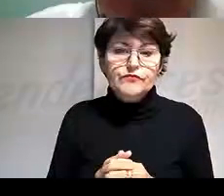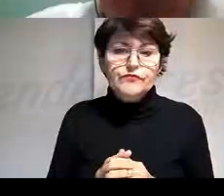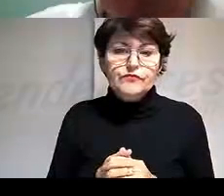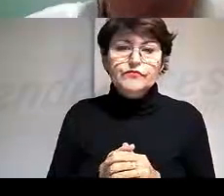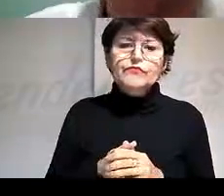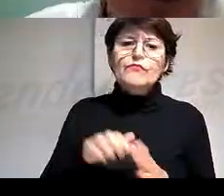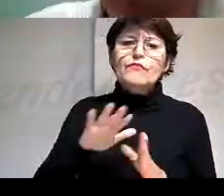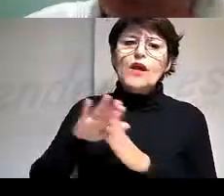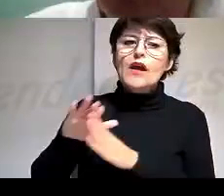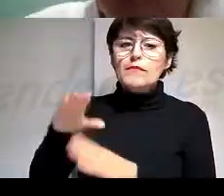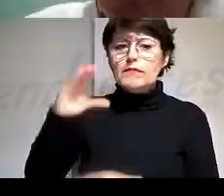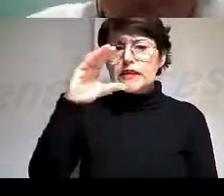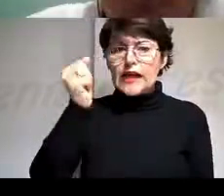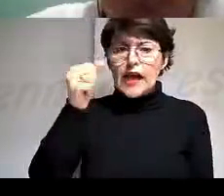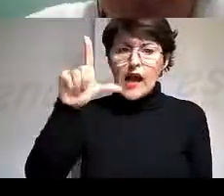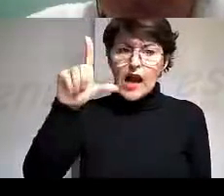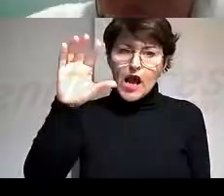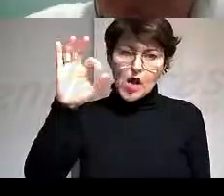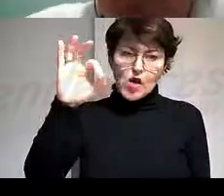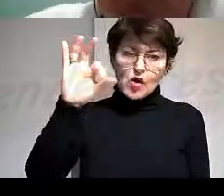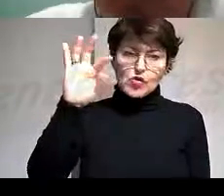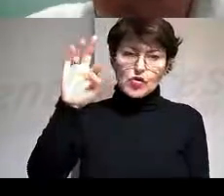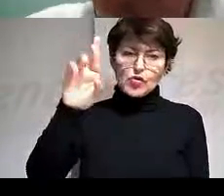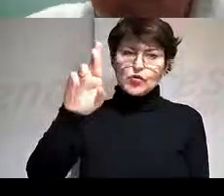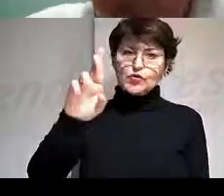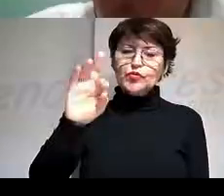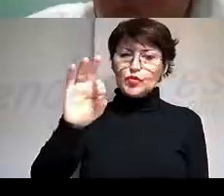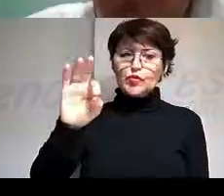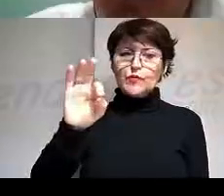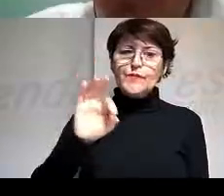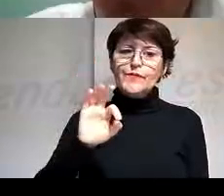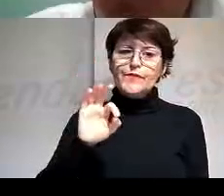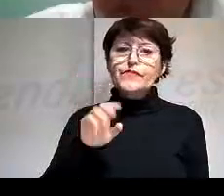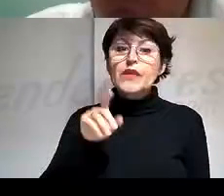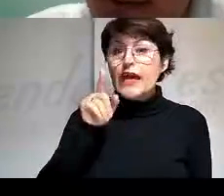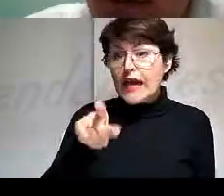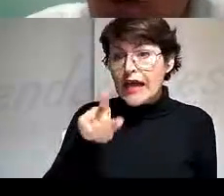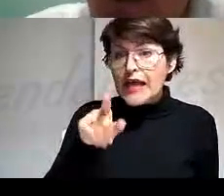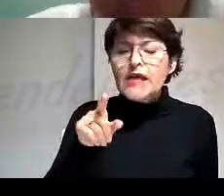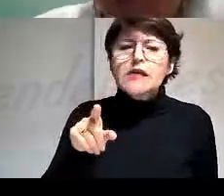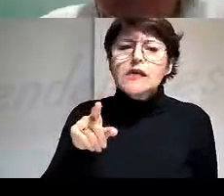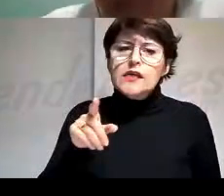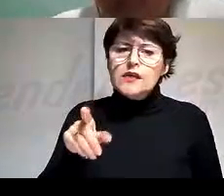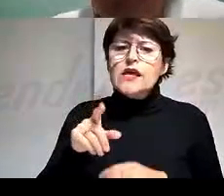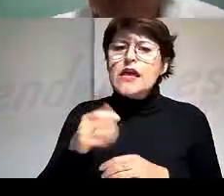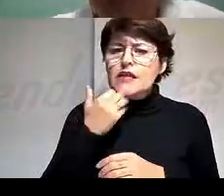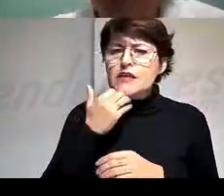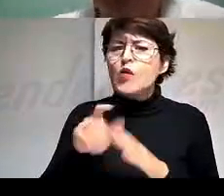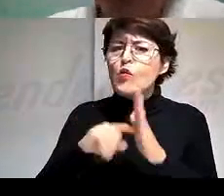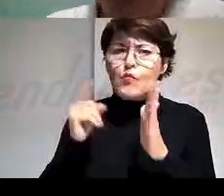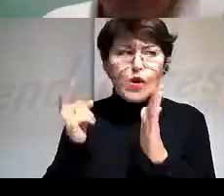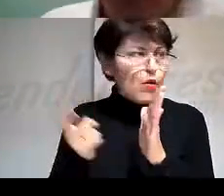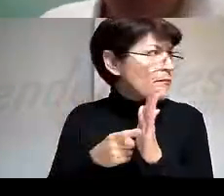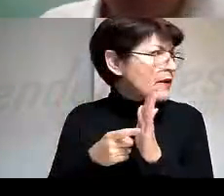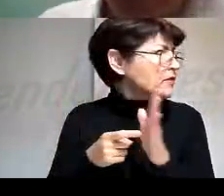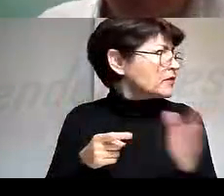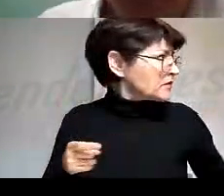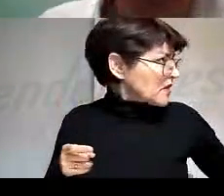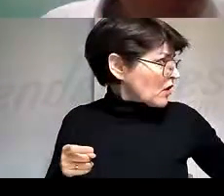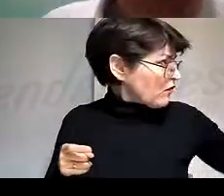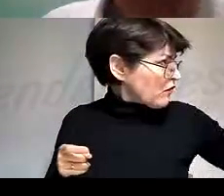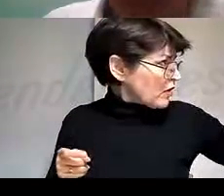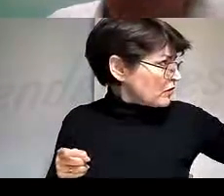El calostro, bueno, como bien sabéis, el calostro es probablemente uno de los alimentos más completos en todas las especies. Es decir, el calostro